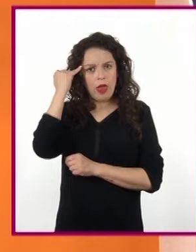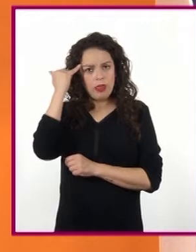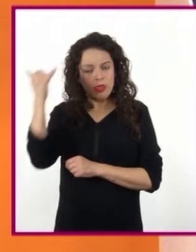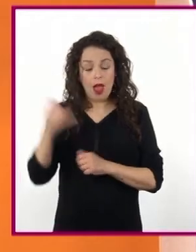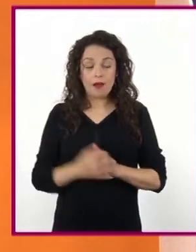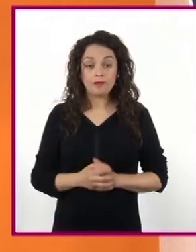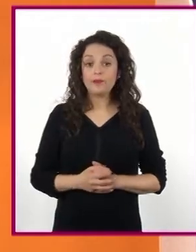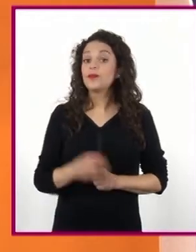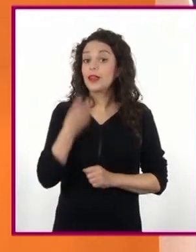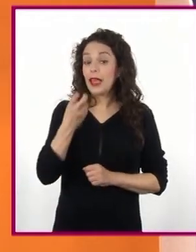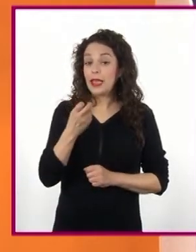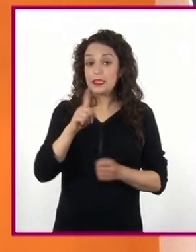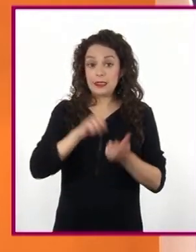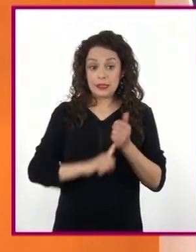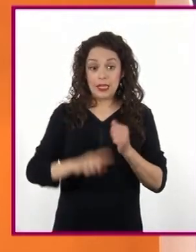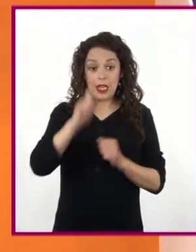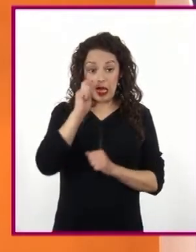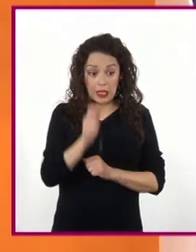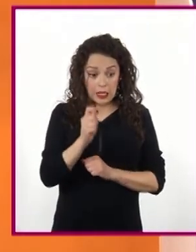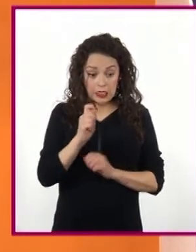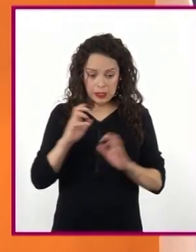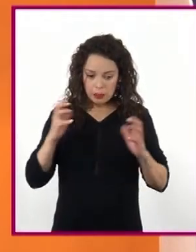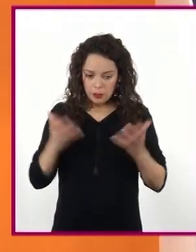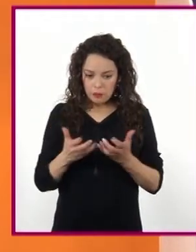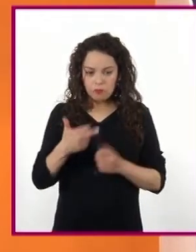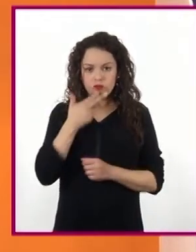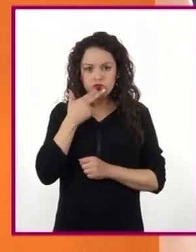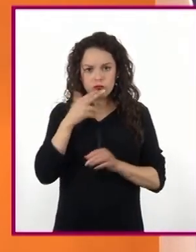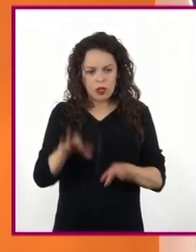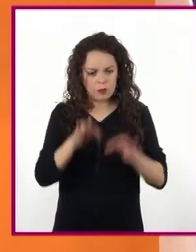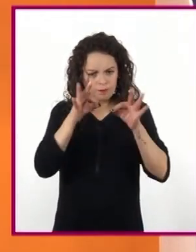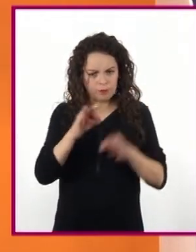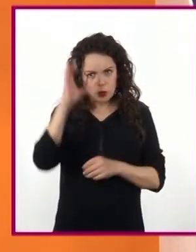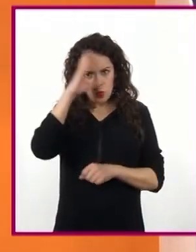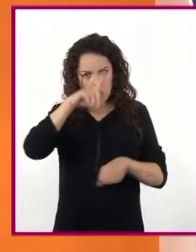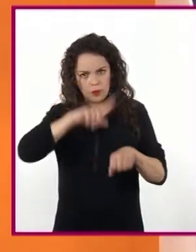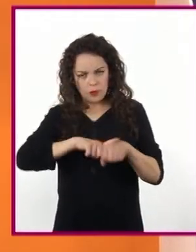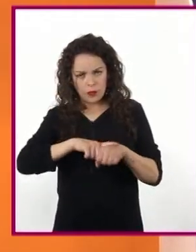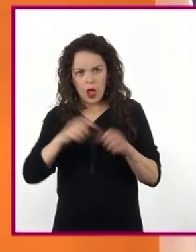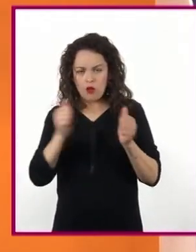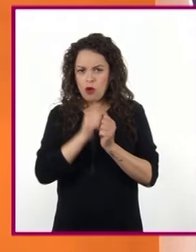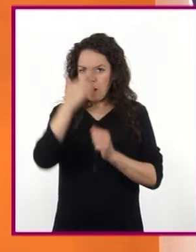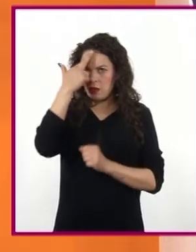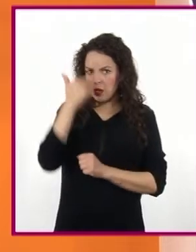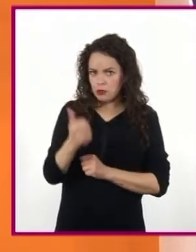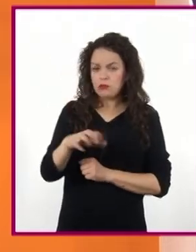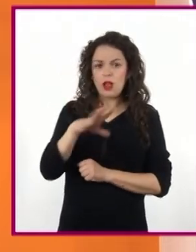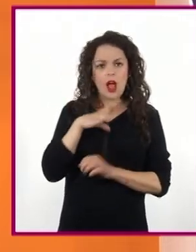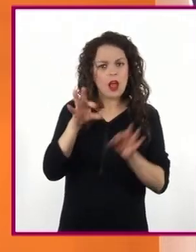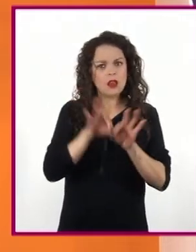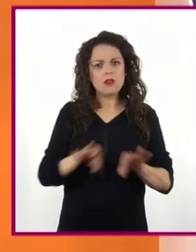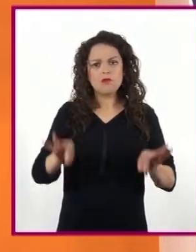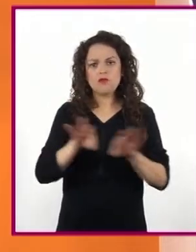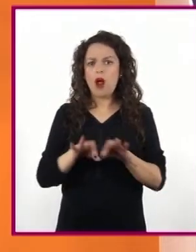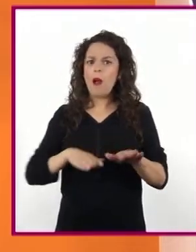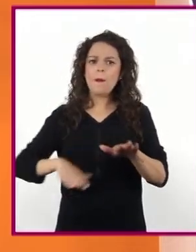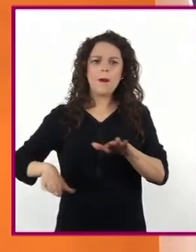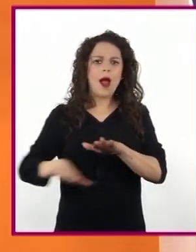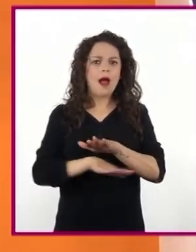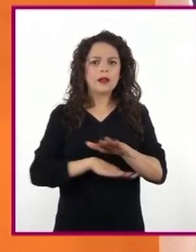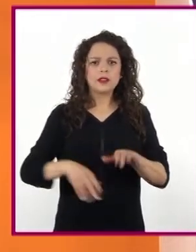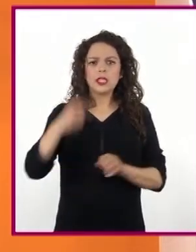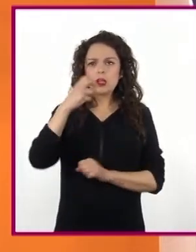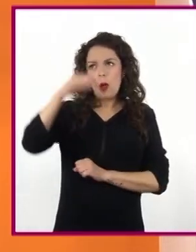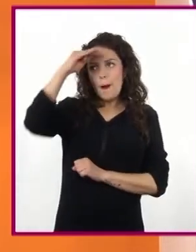capacidad intelectual, el ejercicio racional, la cultura, se sentaban las bases de lo que el pensamiento ilustrado de